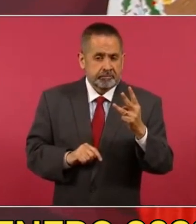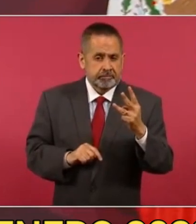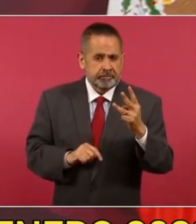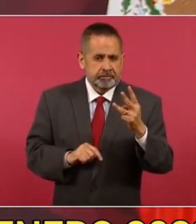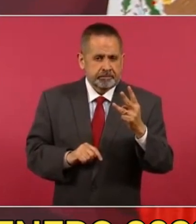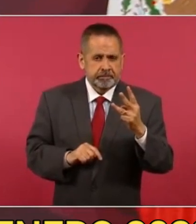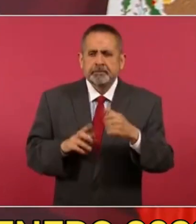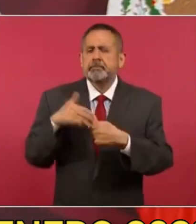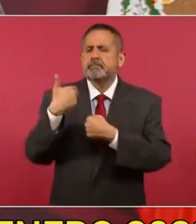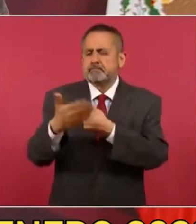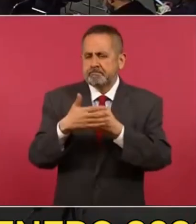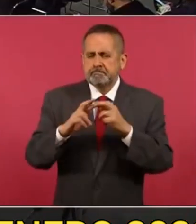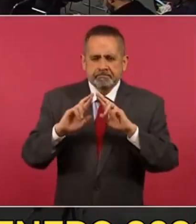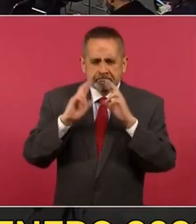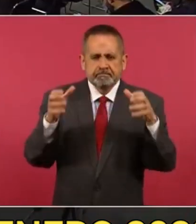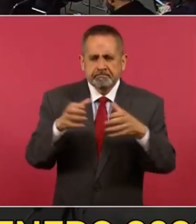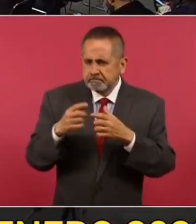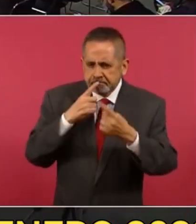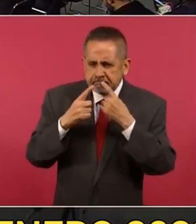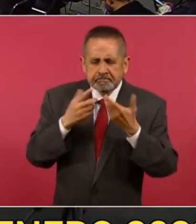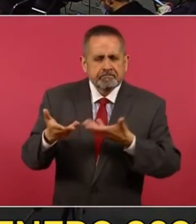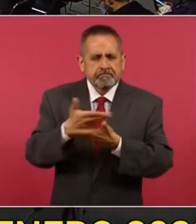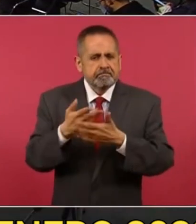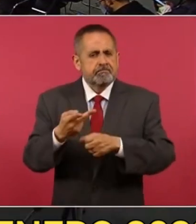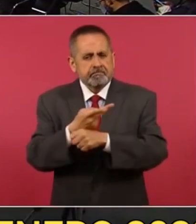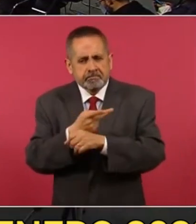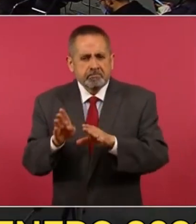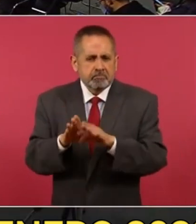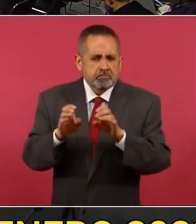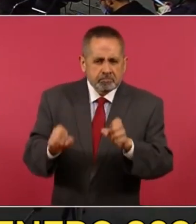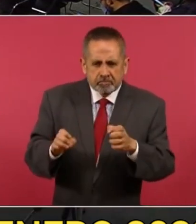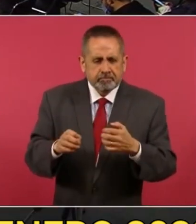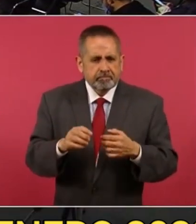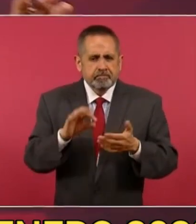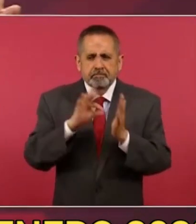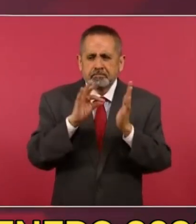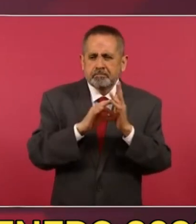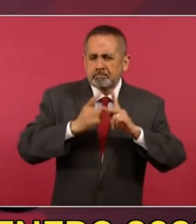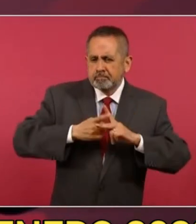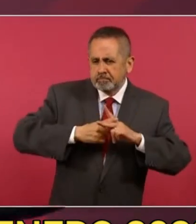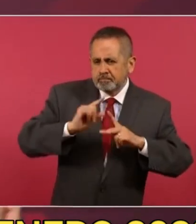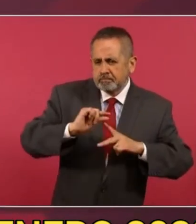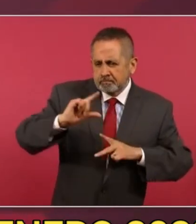Estamos por reunirnos para evaluar, queremos ver cómo va el índice inflacionario.